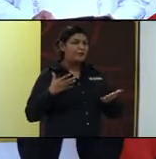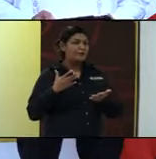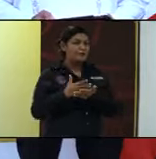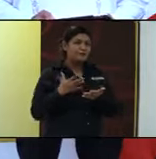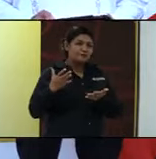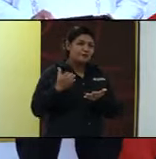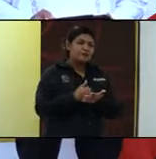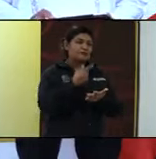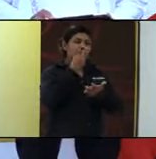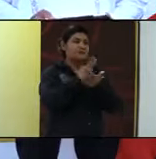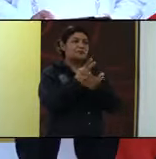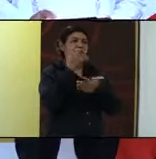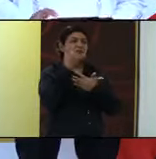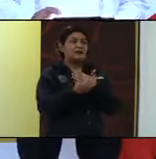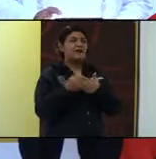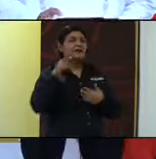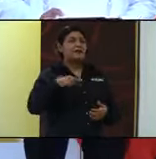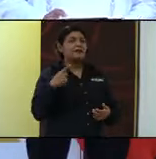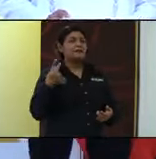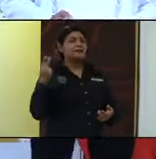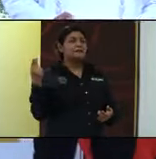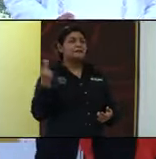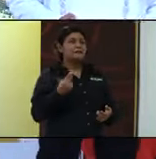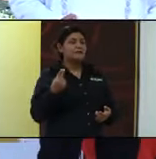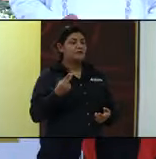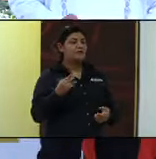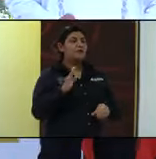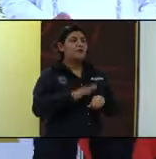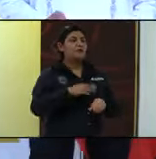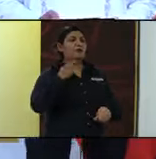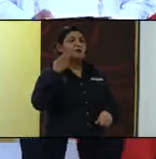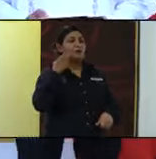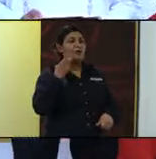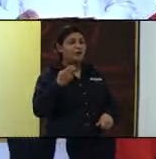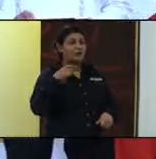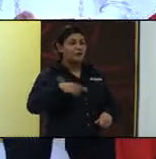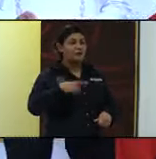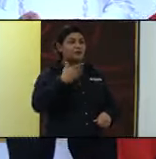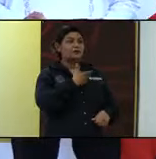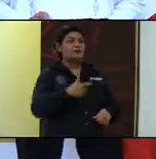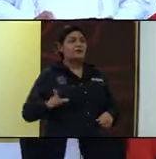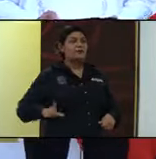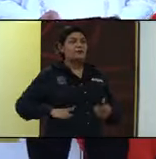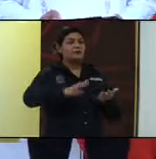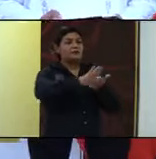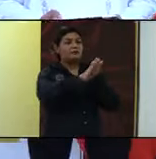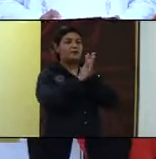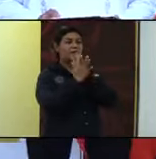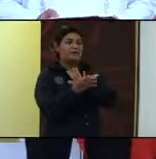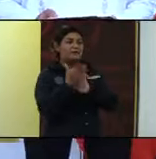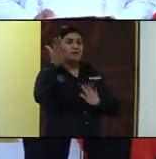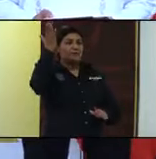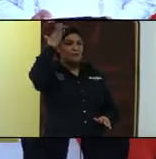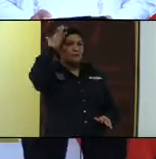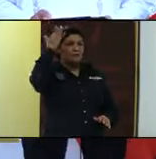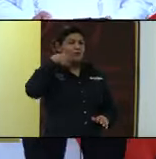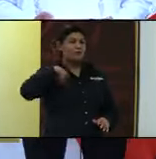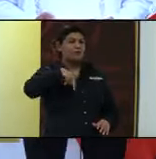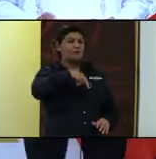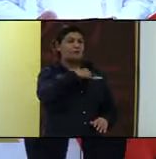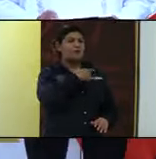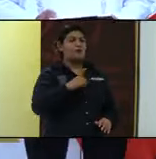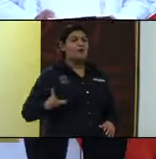un proyecto que es necesario. Por eso este gobierno de la transformación que encabeza nuestro gobernador, el doctor